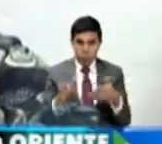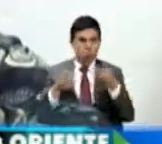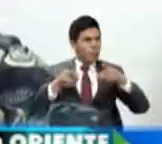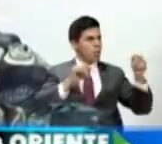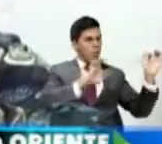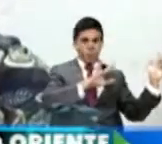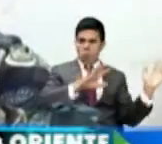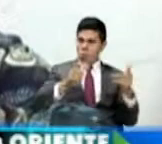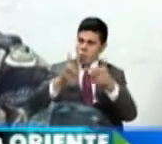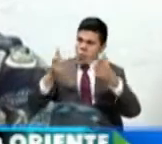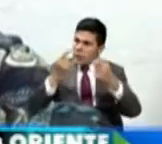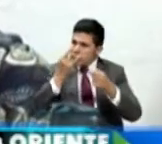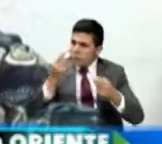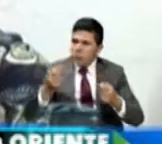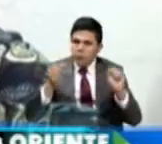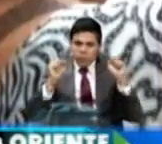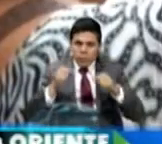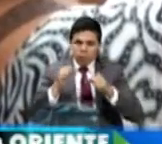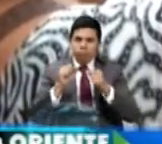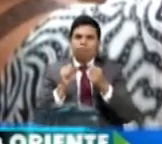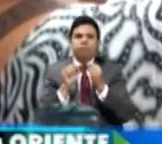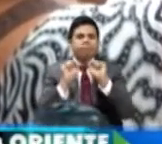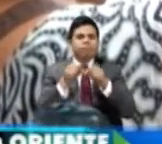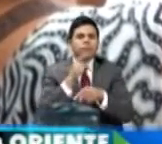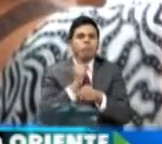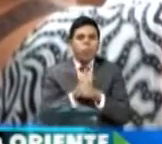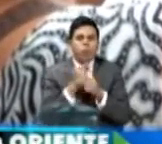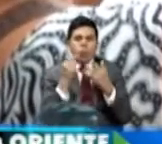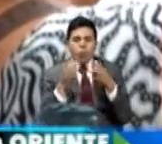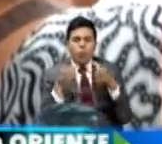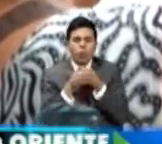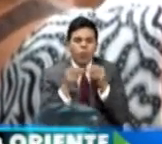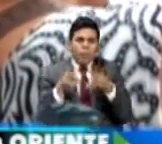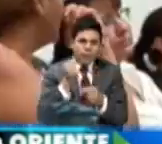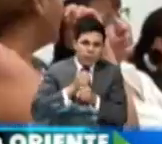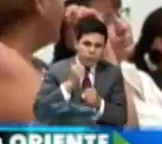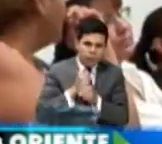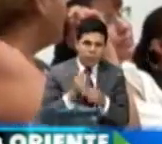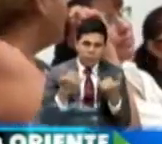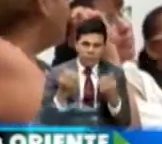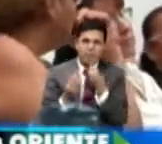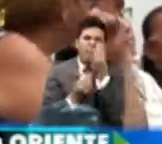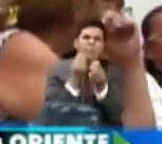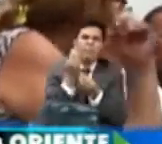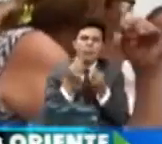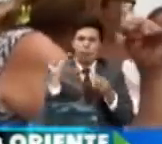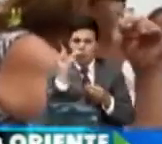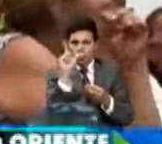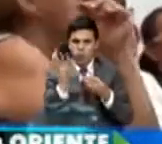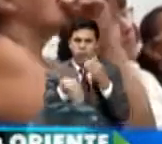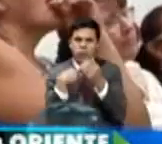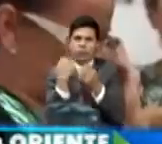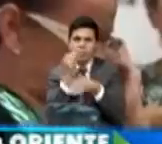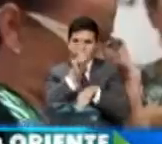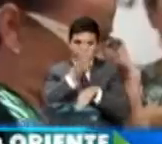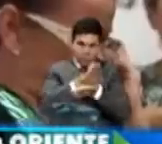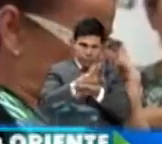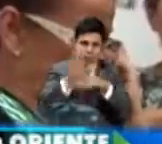programa hace que la posibilidad sea muy grande para un nuevo grupo de trabajo. Por ahora, todos los lunes de 3 a 5 de la